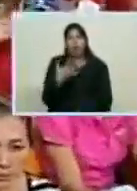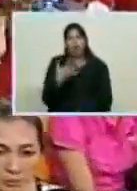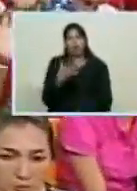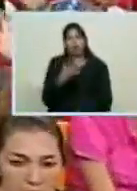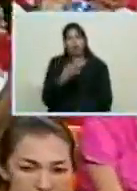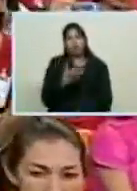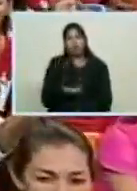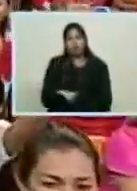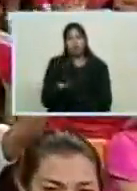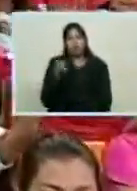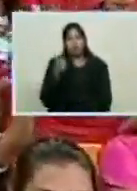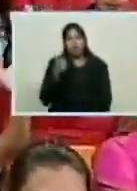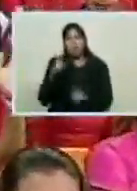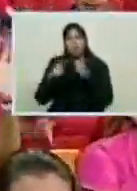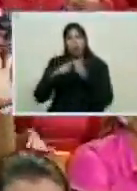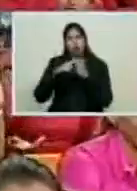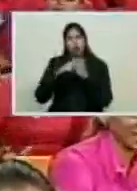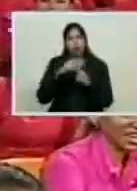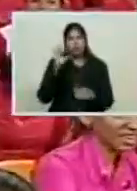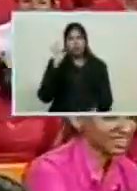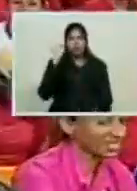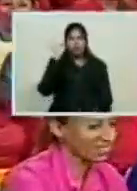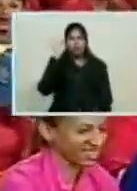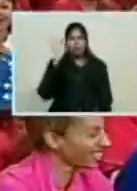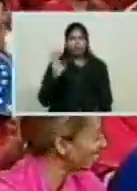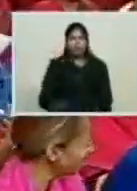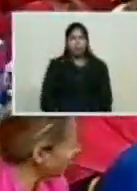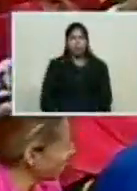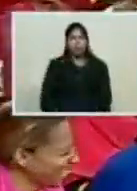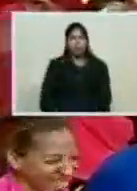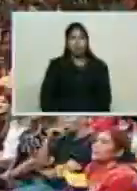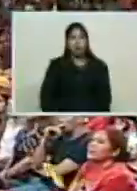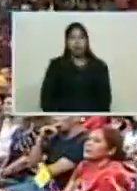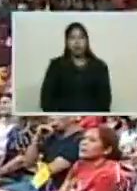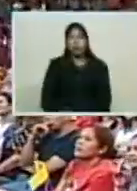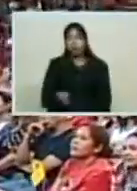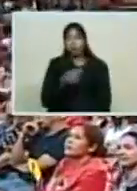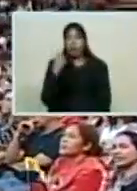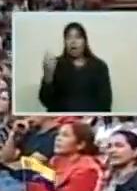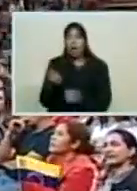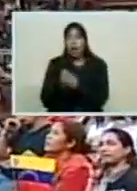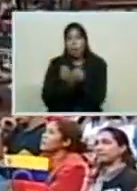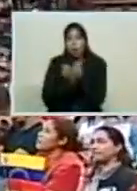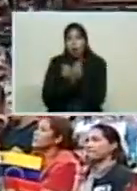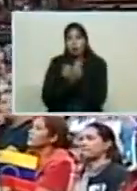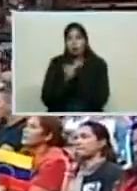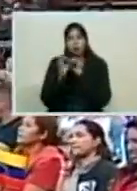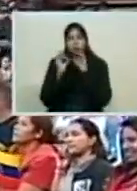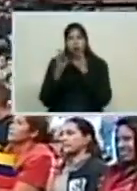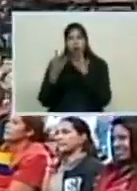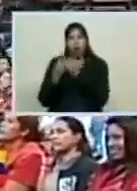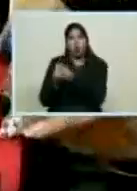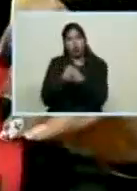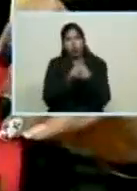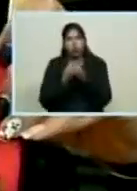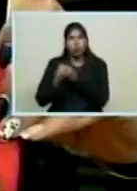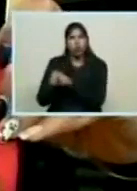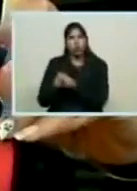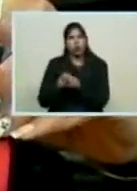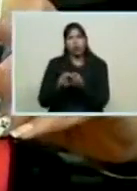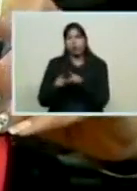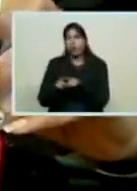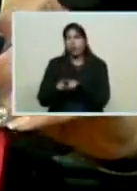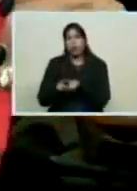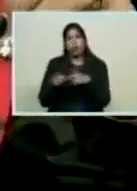bien. Es de calidad. Y si el amor es colectivo, además, el amor de los maestros y las